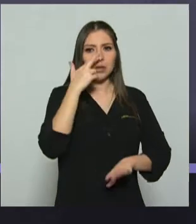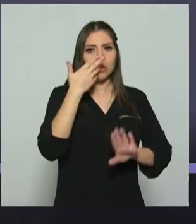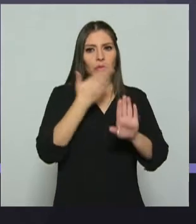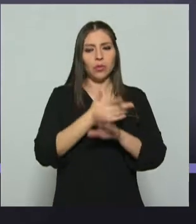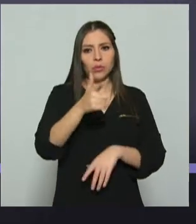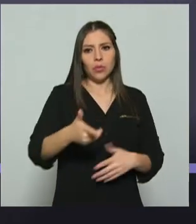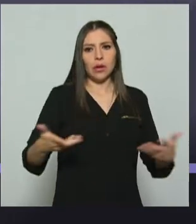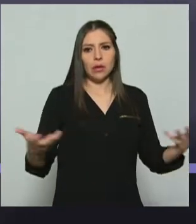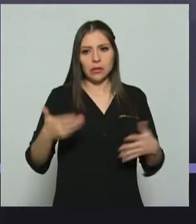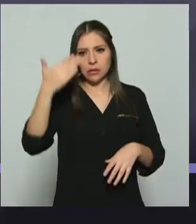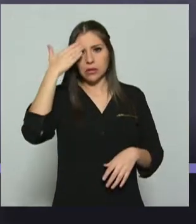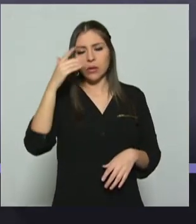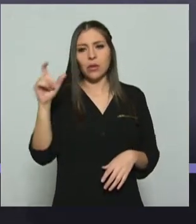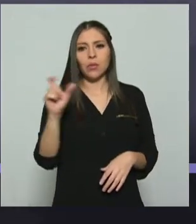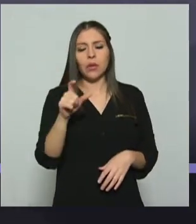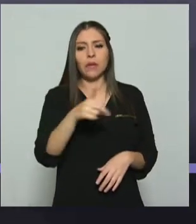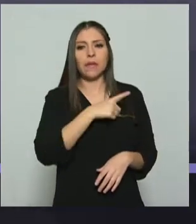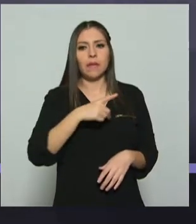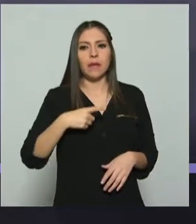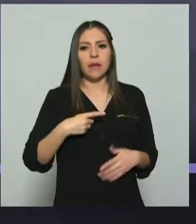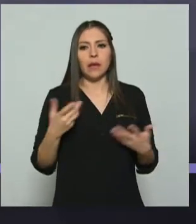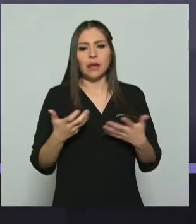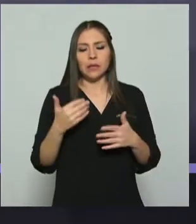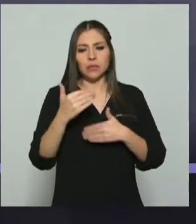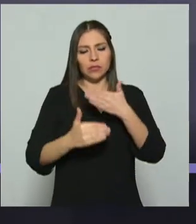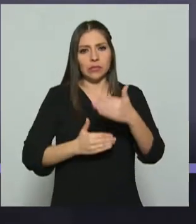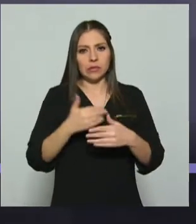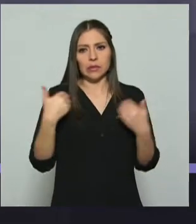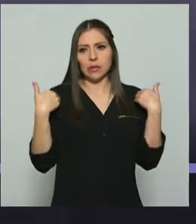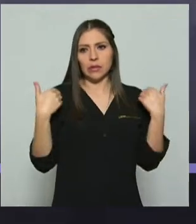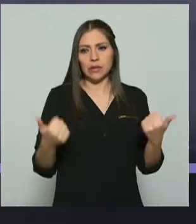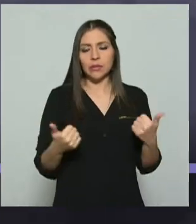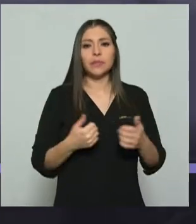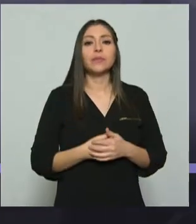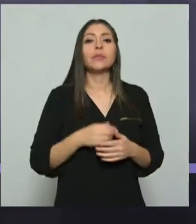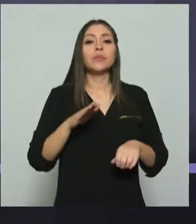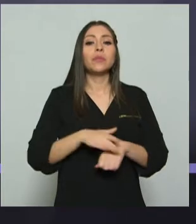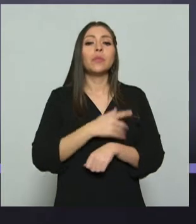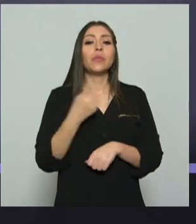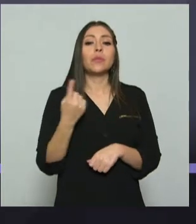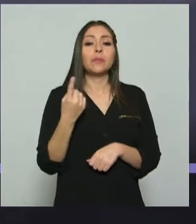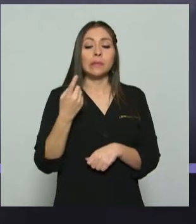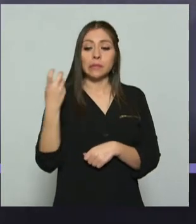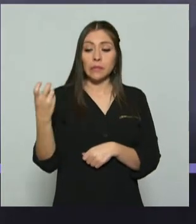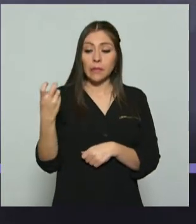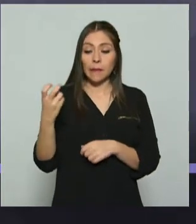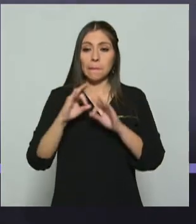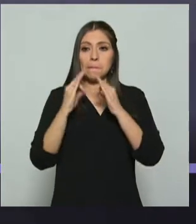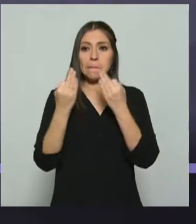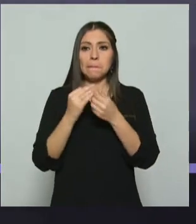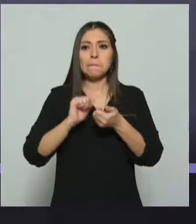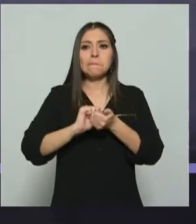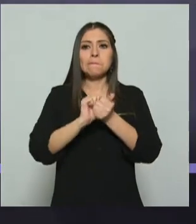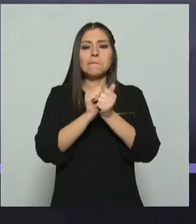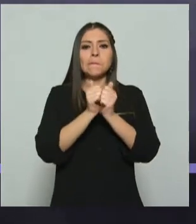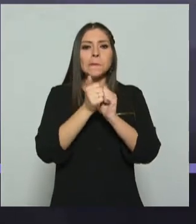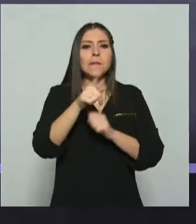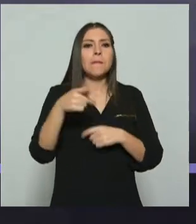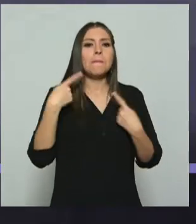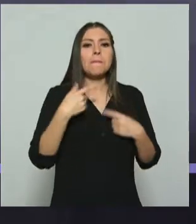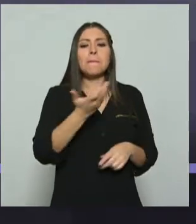actos en el momento en que tienes que hacerlo. Porque en esa lógica entonces desmontamos el mito de la naturalización de la violencia